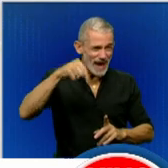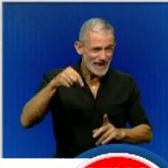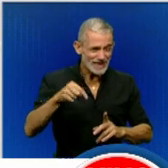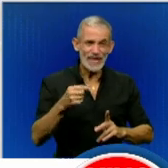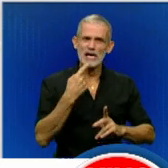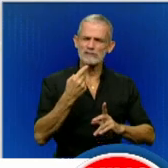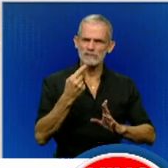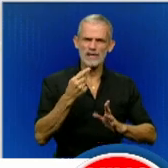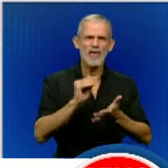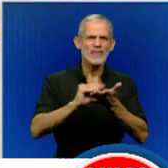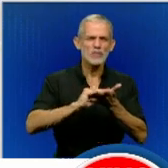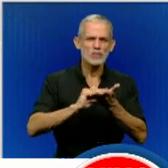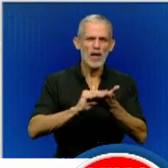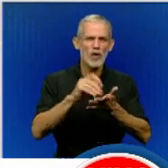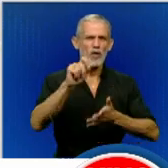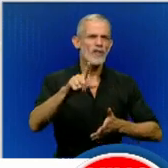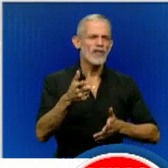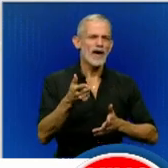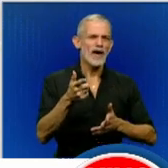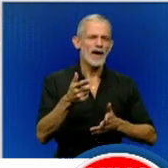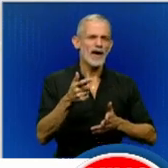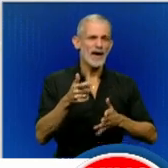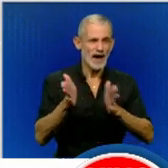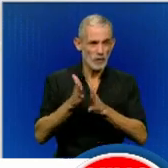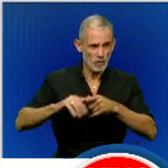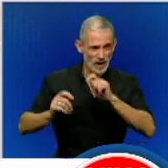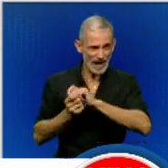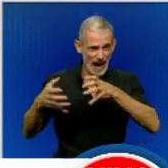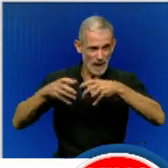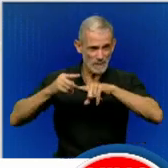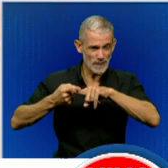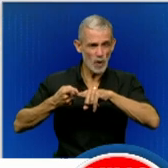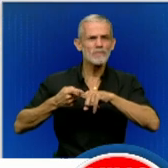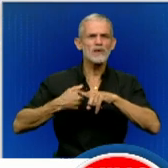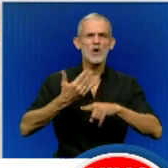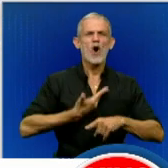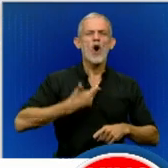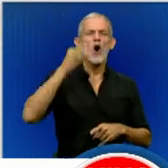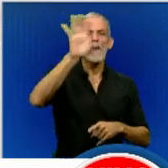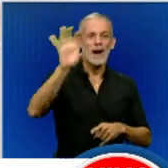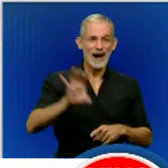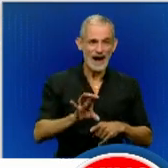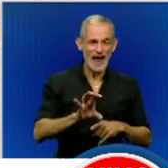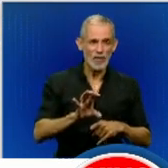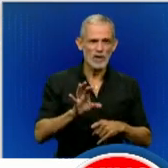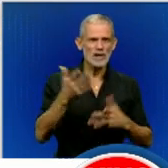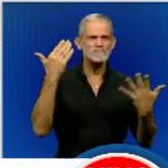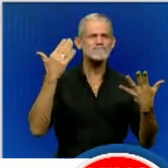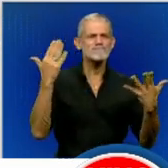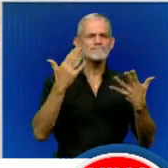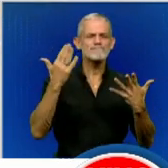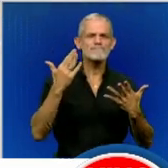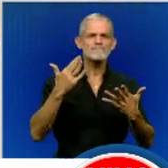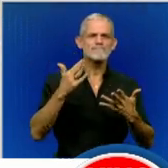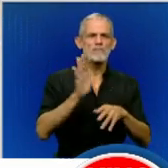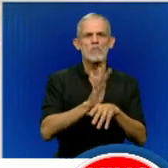los diputados de el descuentos por el cambio que los gobernadores se habían visto compelidos